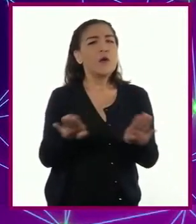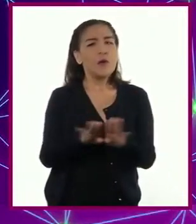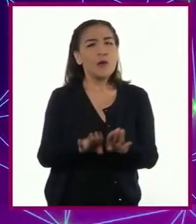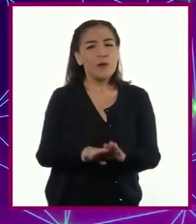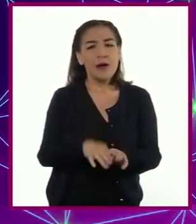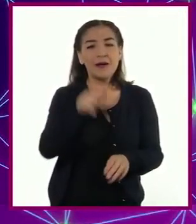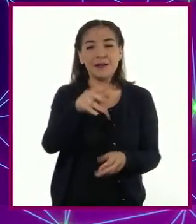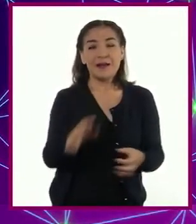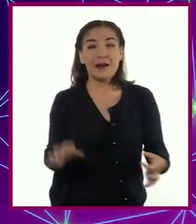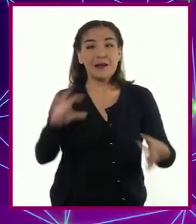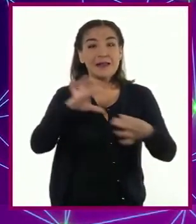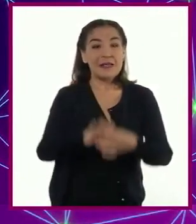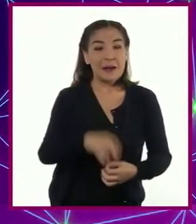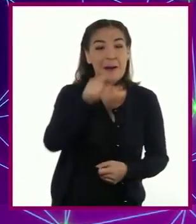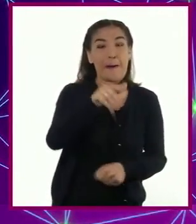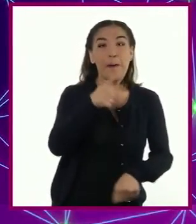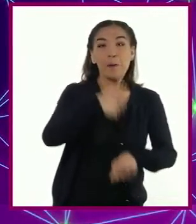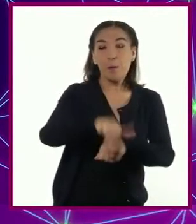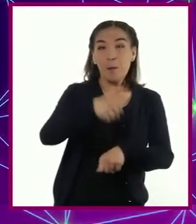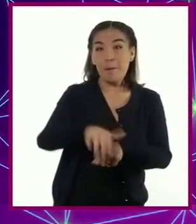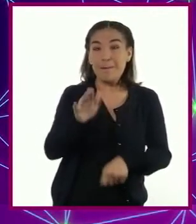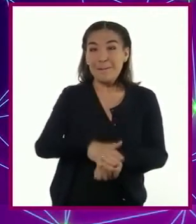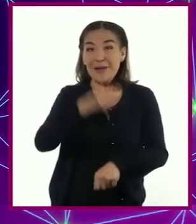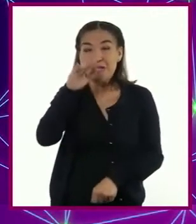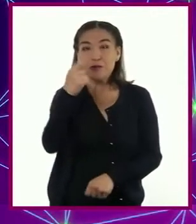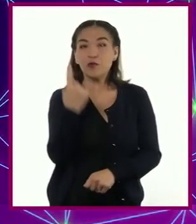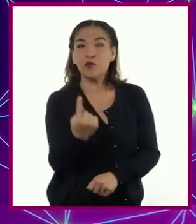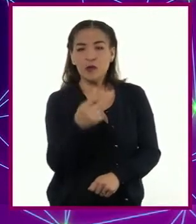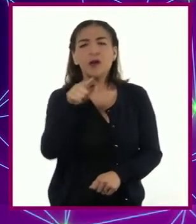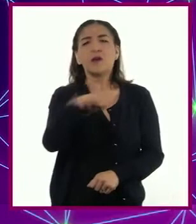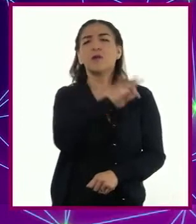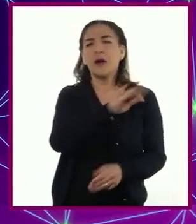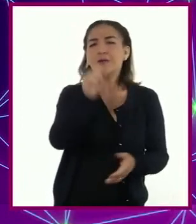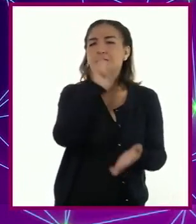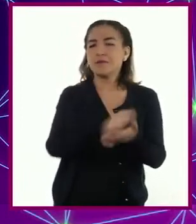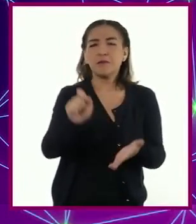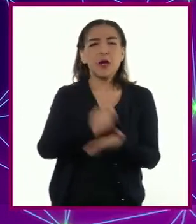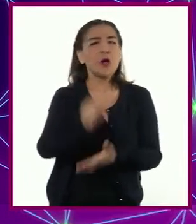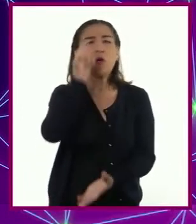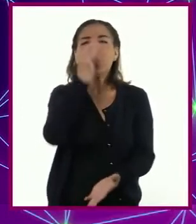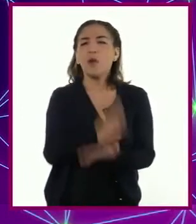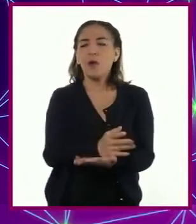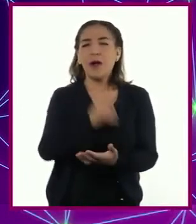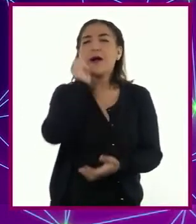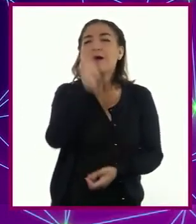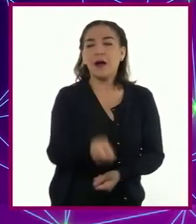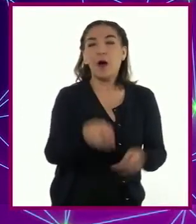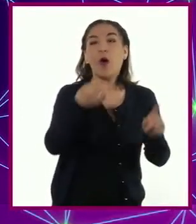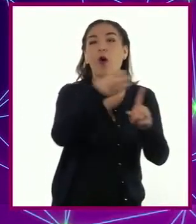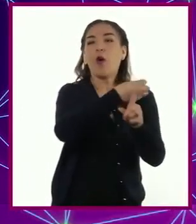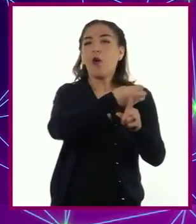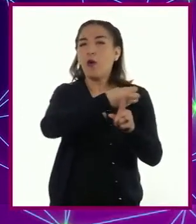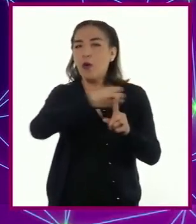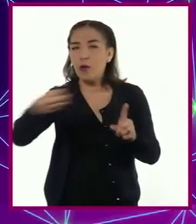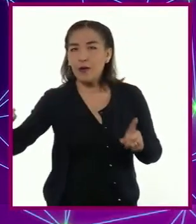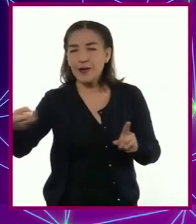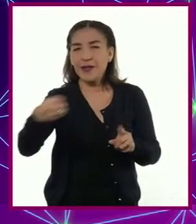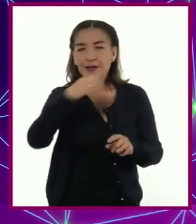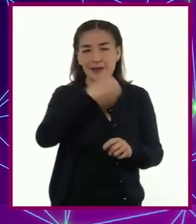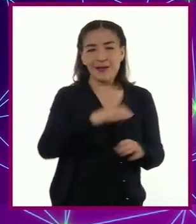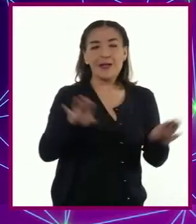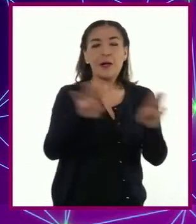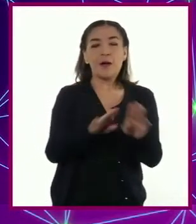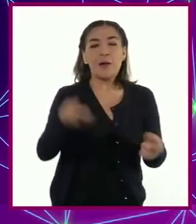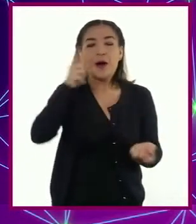entero positivo mayor que 1 puede escribirse de manera única salvo el orden, como el producto